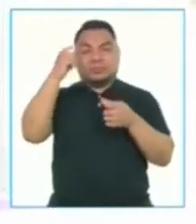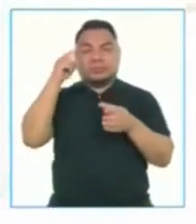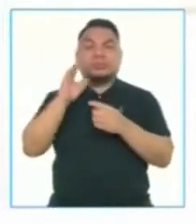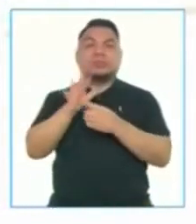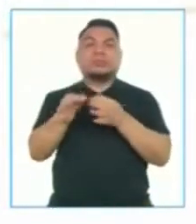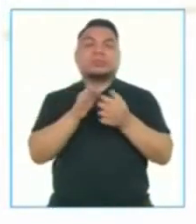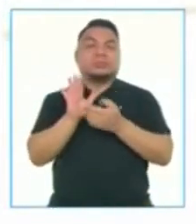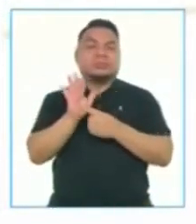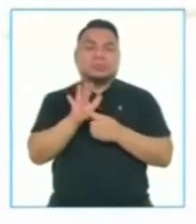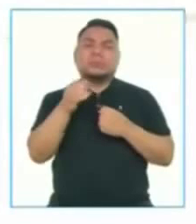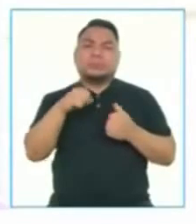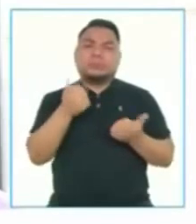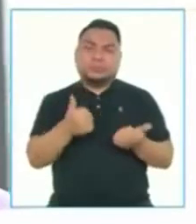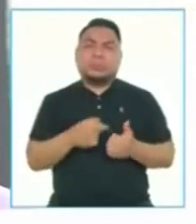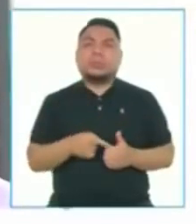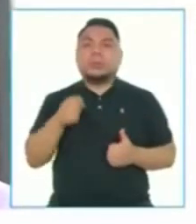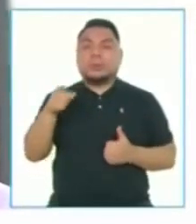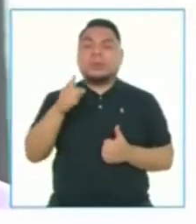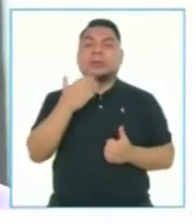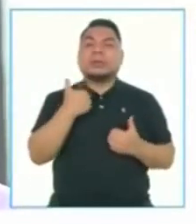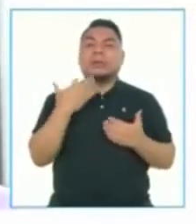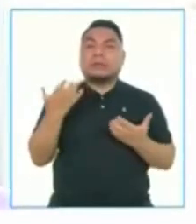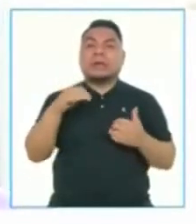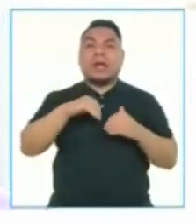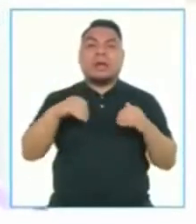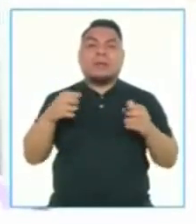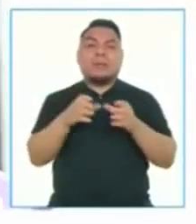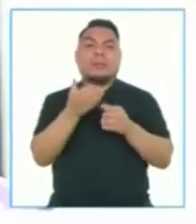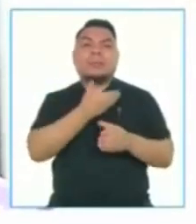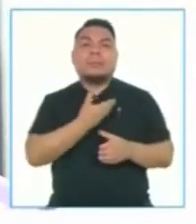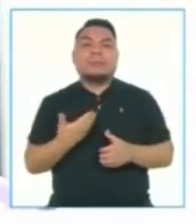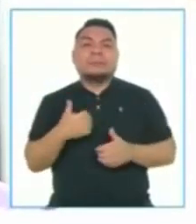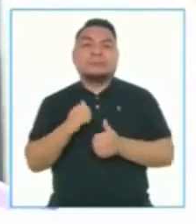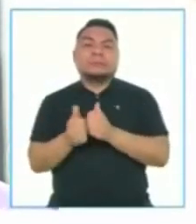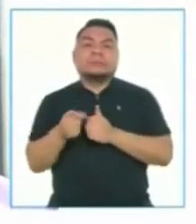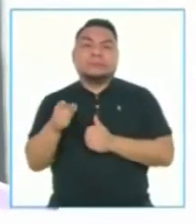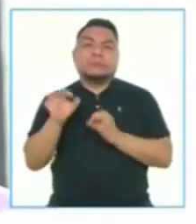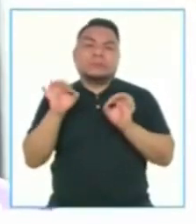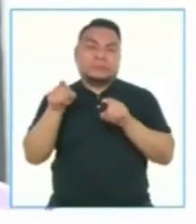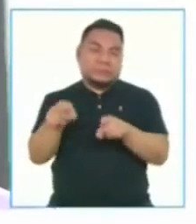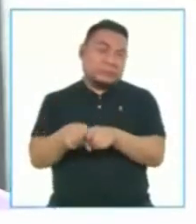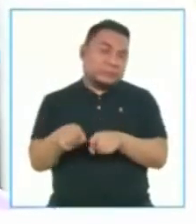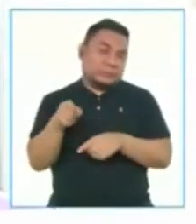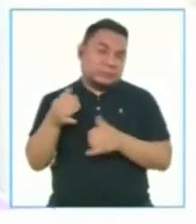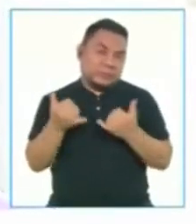válidas, ella forma parte de una plancha presidencial y cree que lo más apropiado y